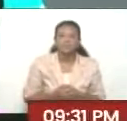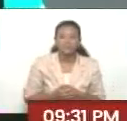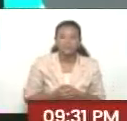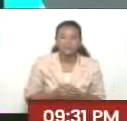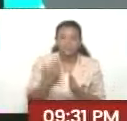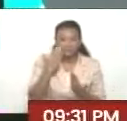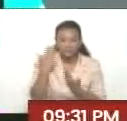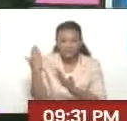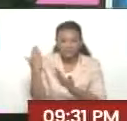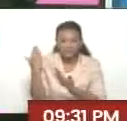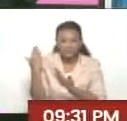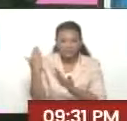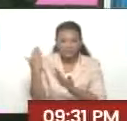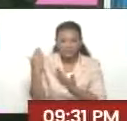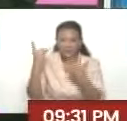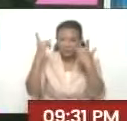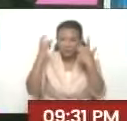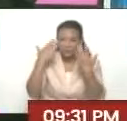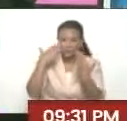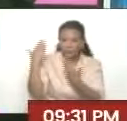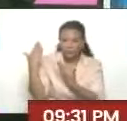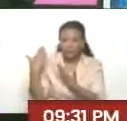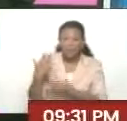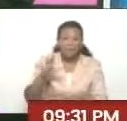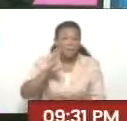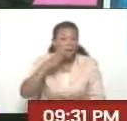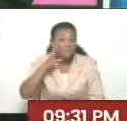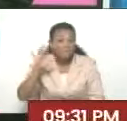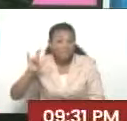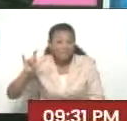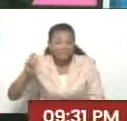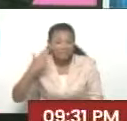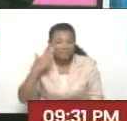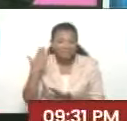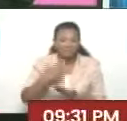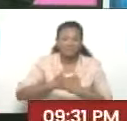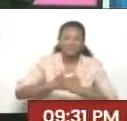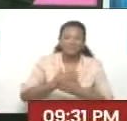agarraditos. Una foto aquí, vale, para mi Instagram.